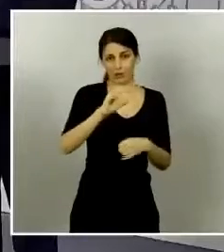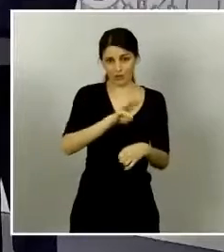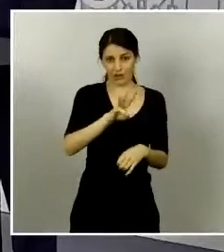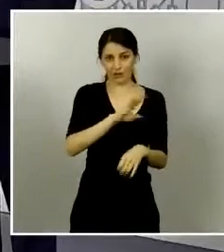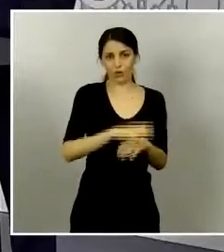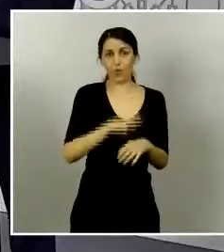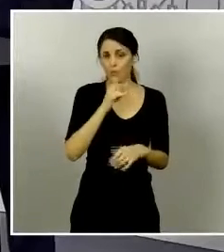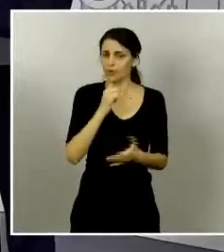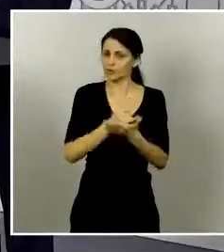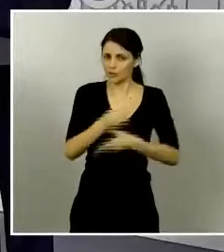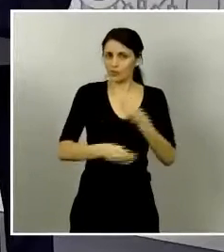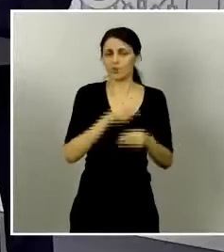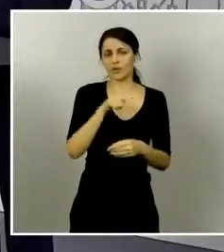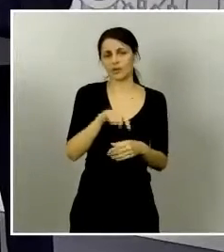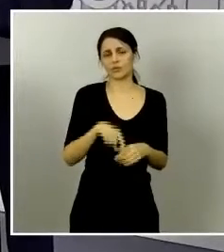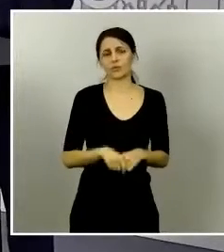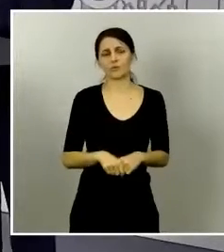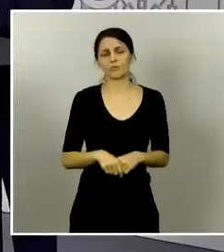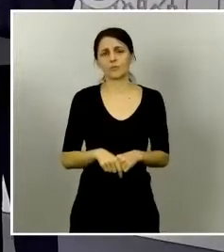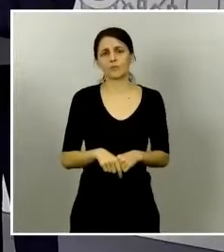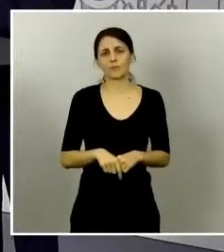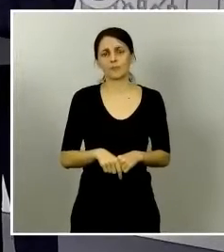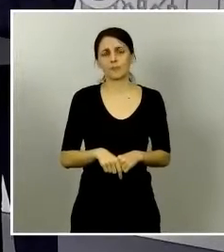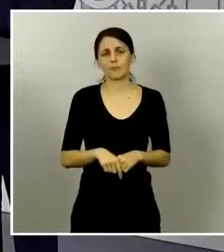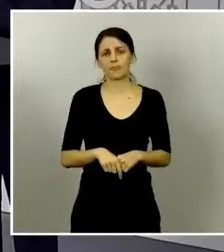técnicos del Instituto de Salud Carlos III.